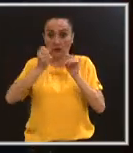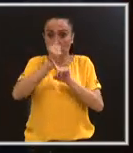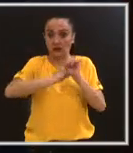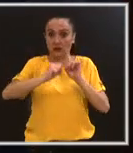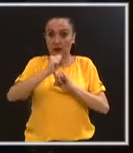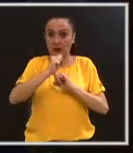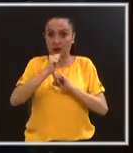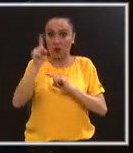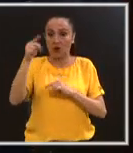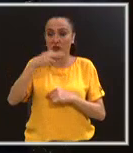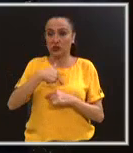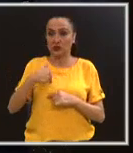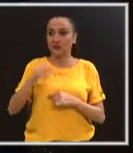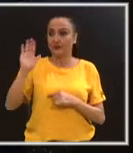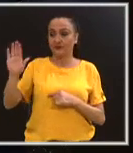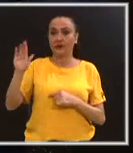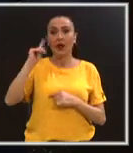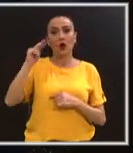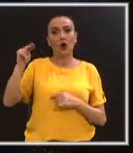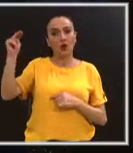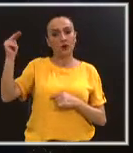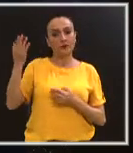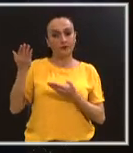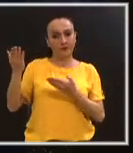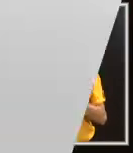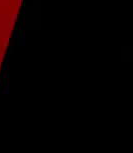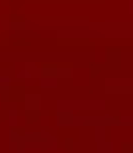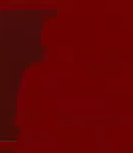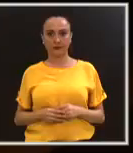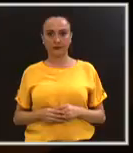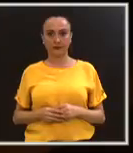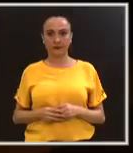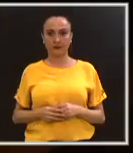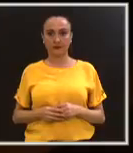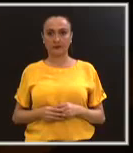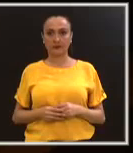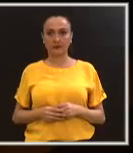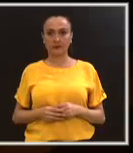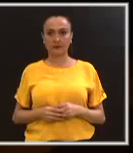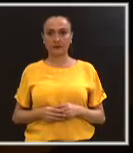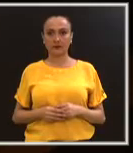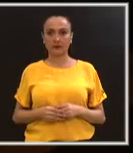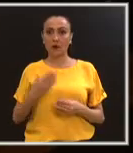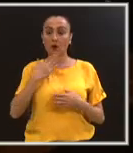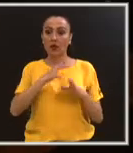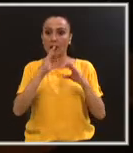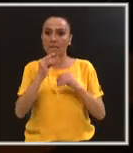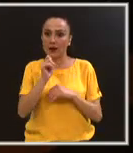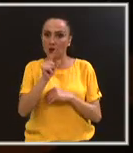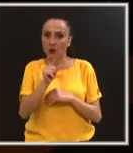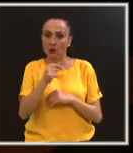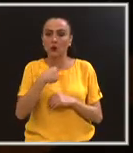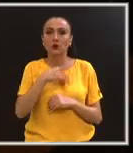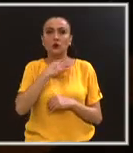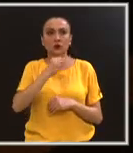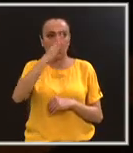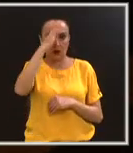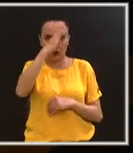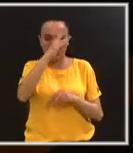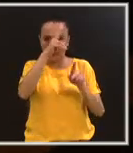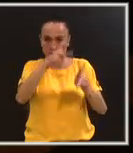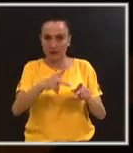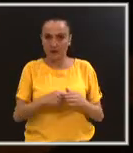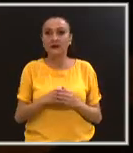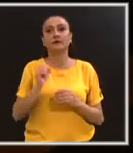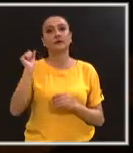de un Oriental en la zona norte Cristian con los detalles Buenas tardes pa Qué gusto saludar estimados televidentes